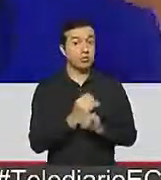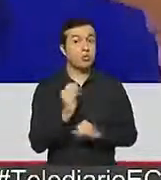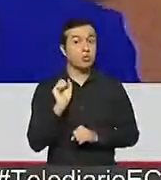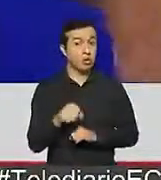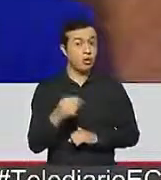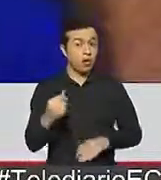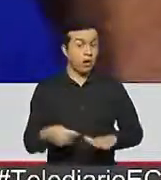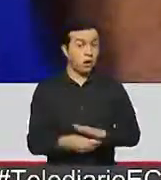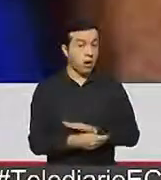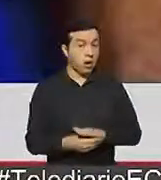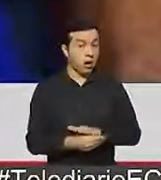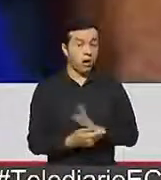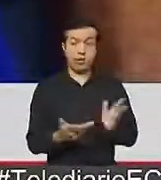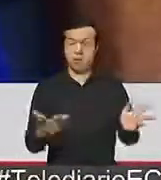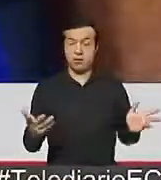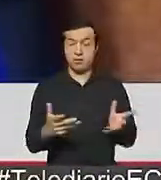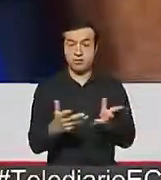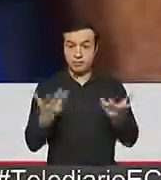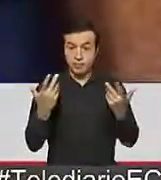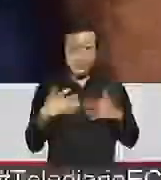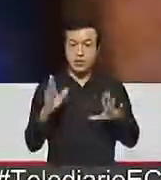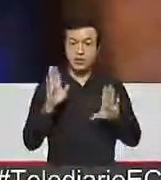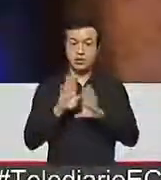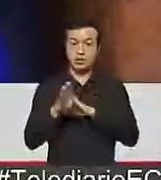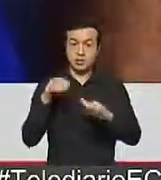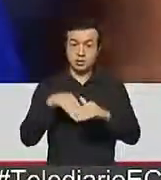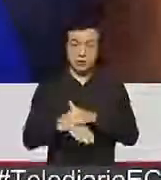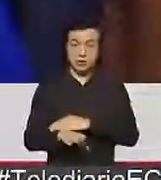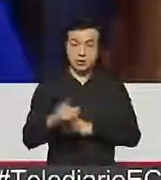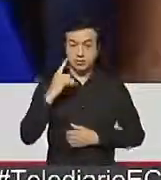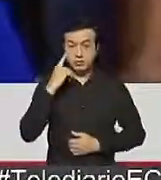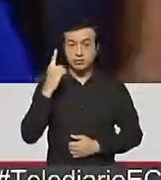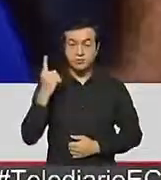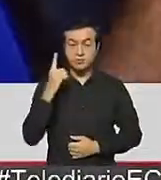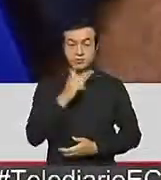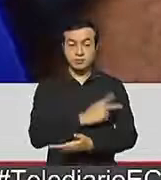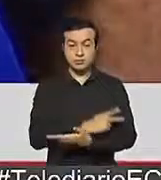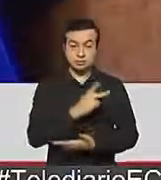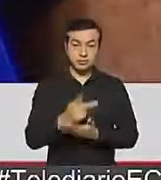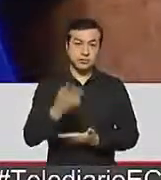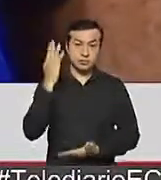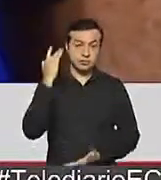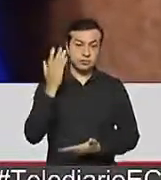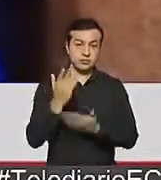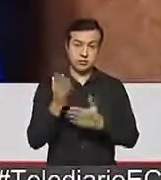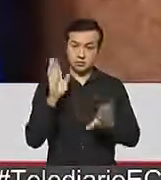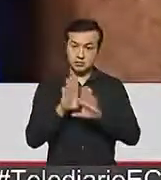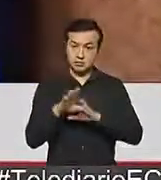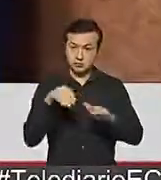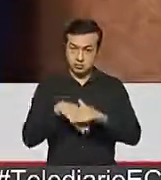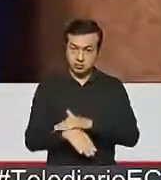Un operativo en el que incluso se allanó la dirección de tránsito de Pichincha hace algunos meses, eso tenía